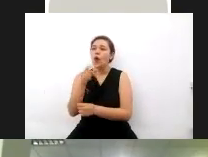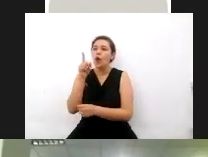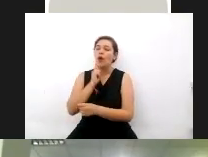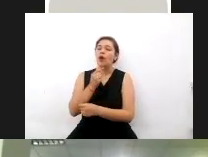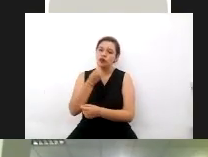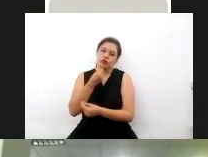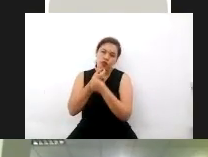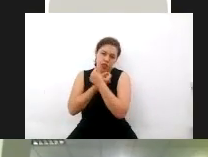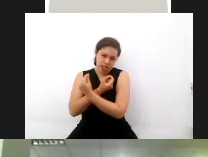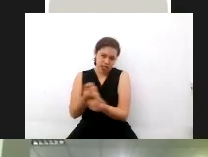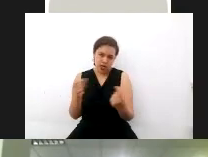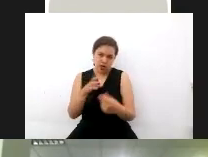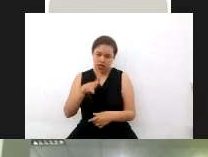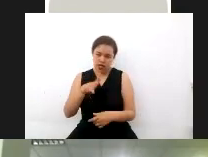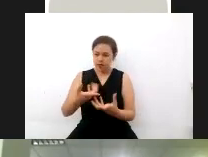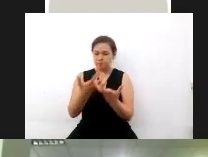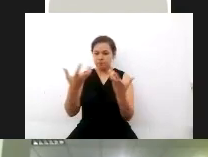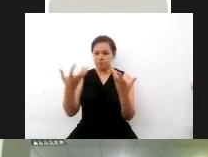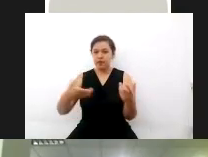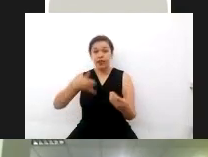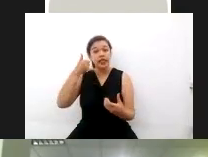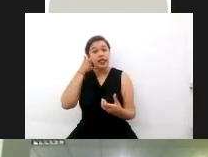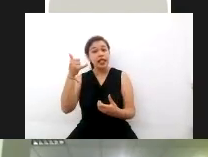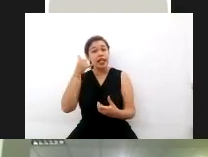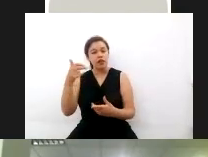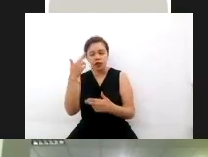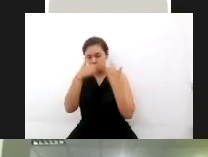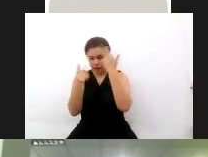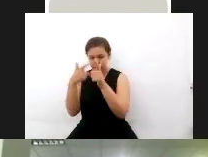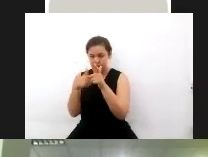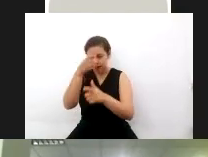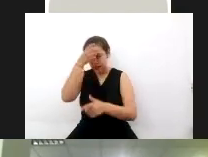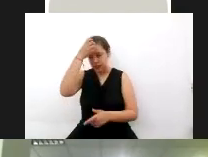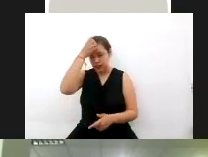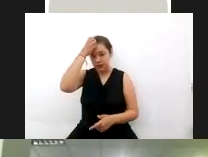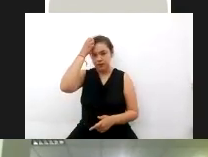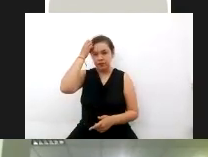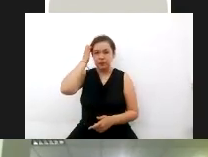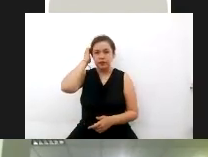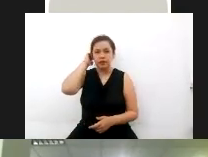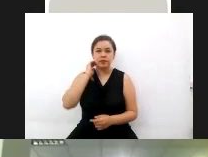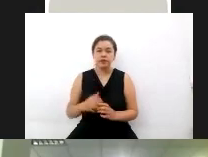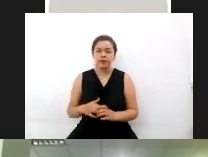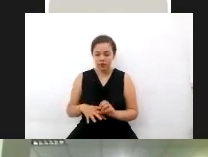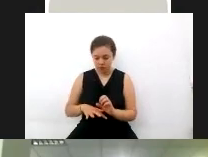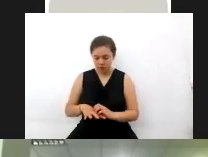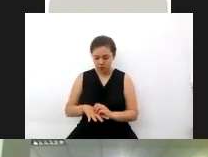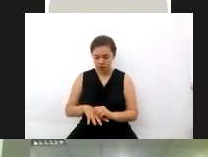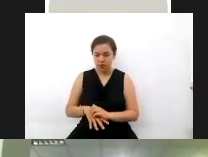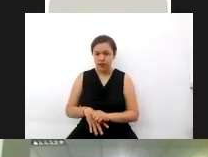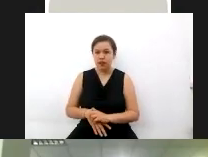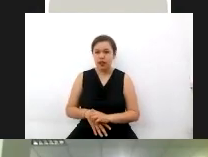en general vía telefónica. Se van a evitar actividades en